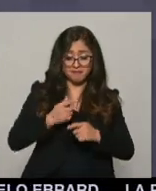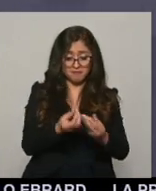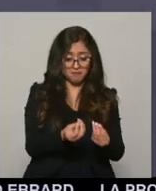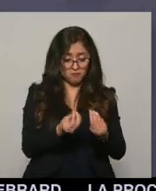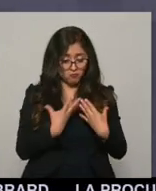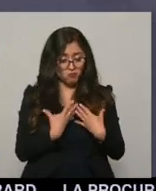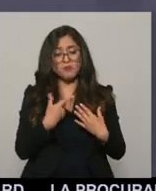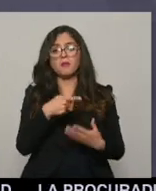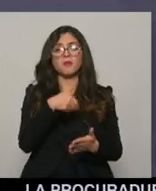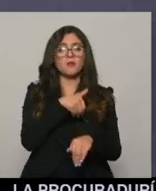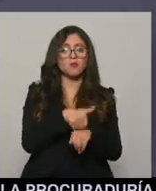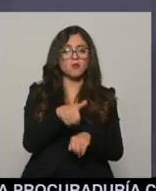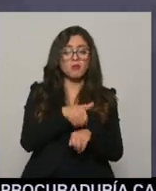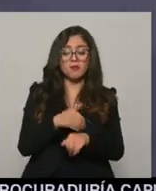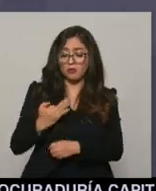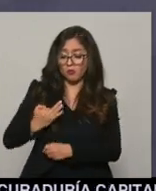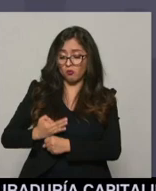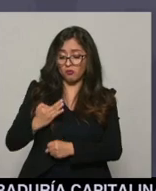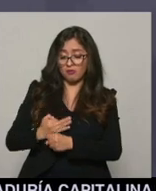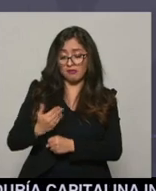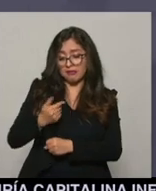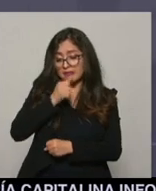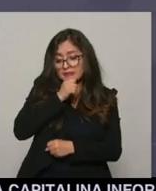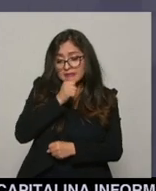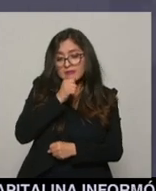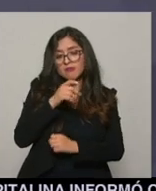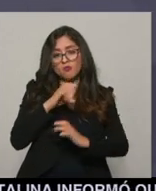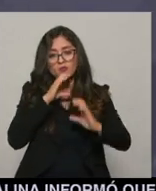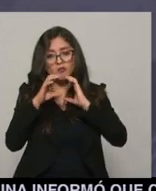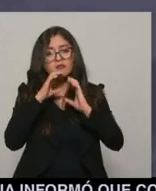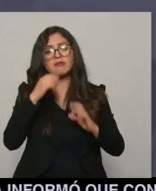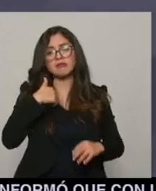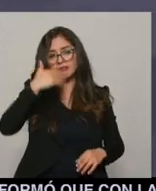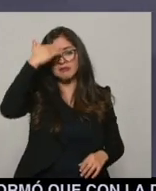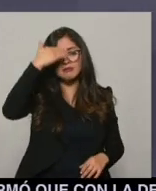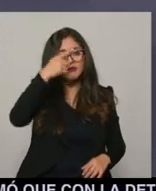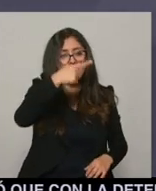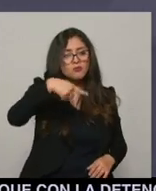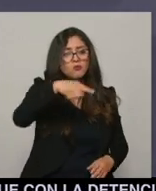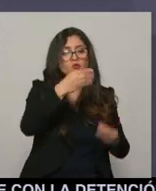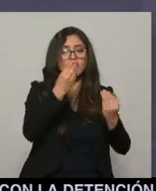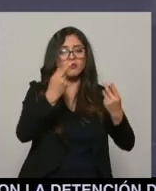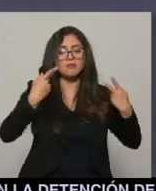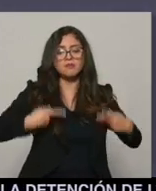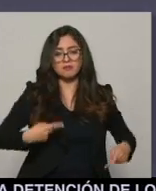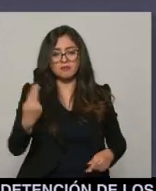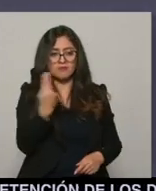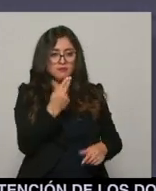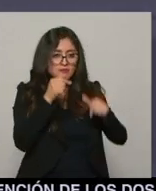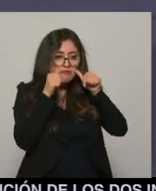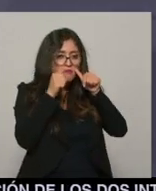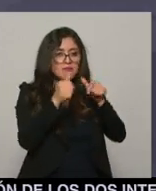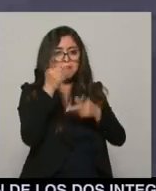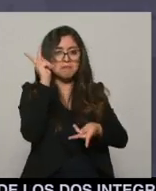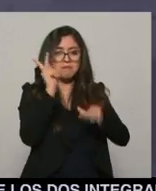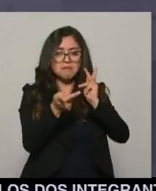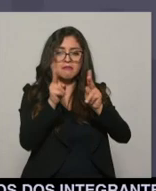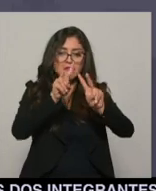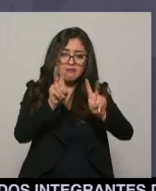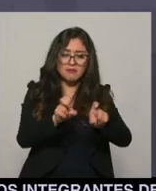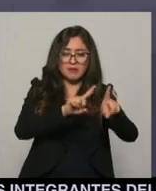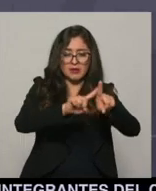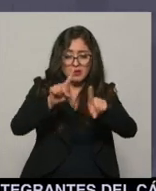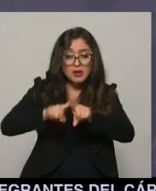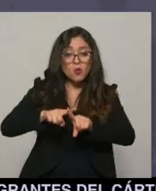estamos apenas tratando de comunicarnos, entendemos que pues tiene mucho que atender, pero en cuanto él nos dé